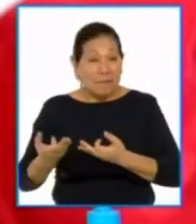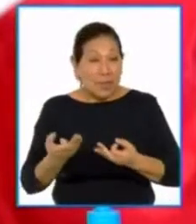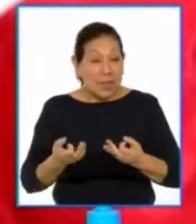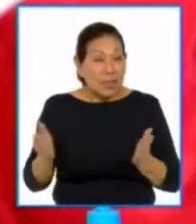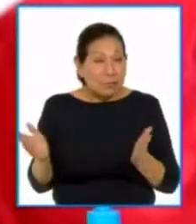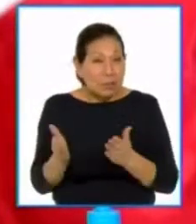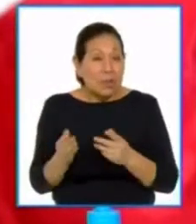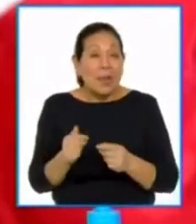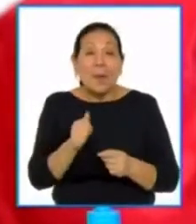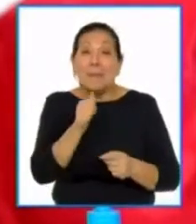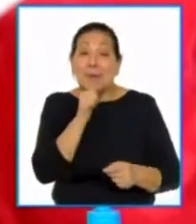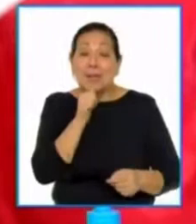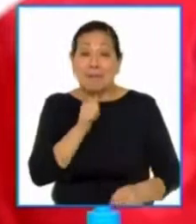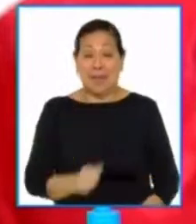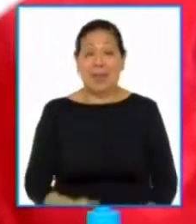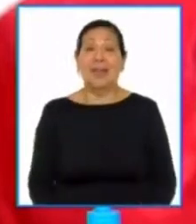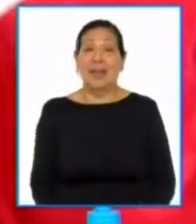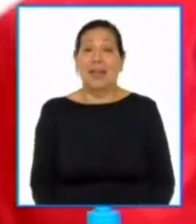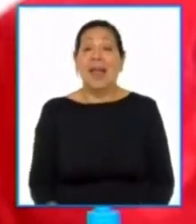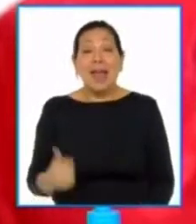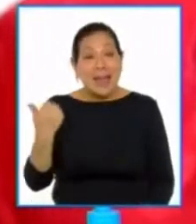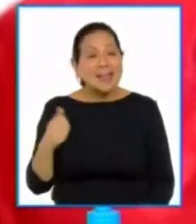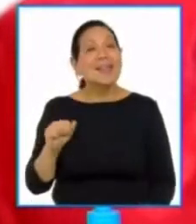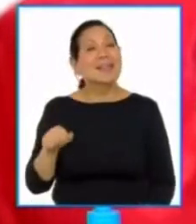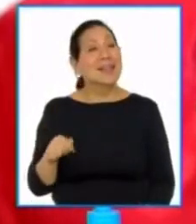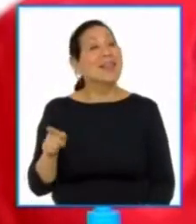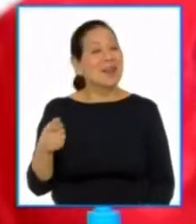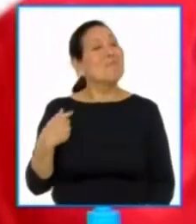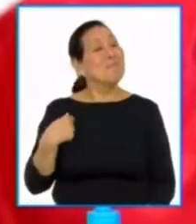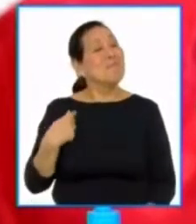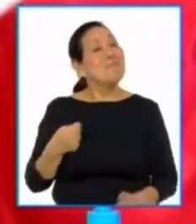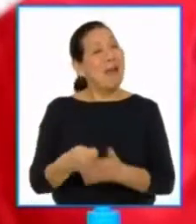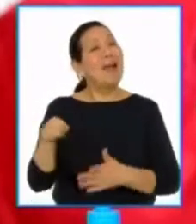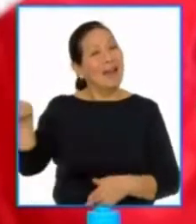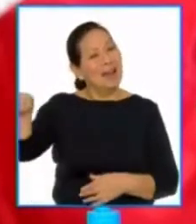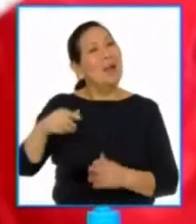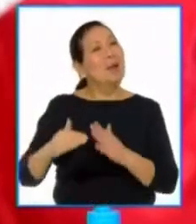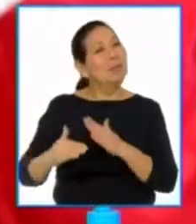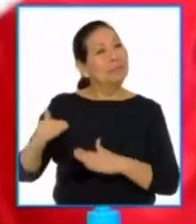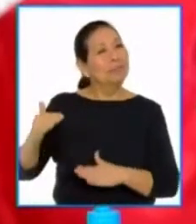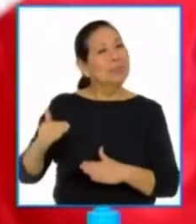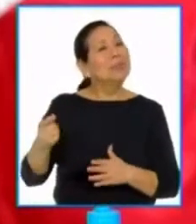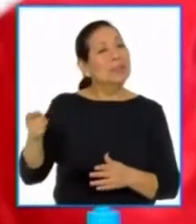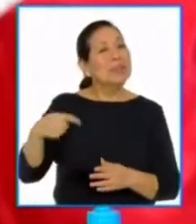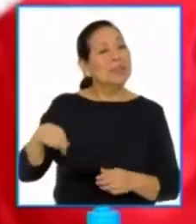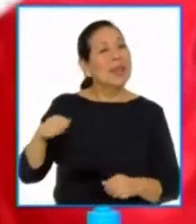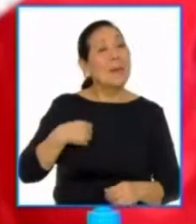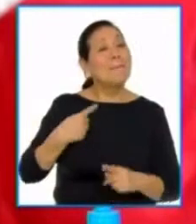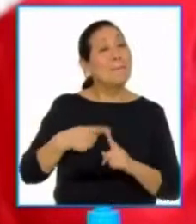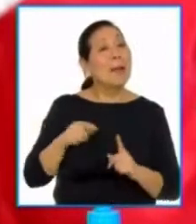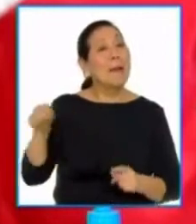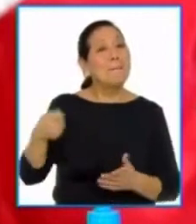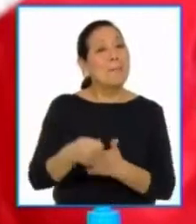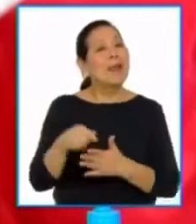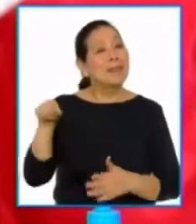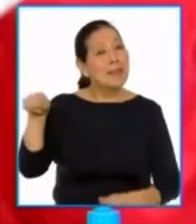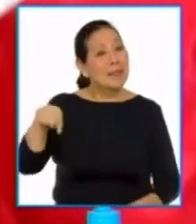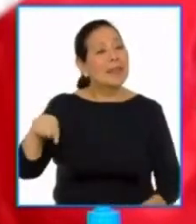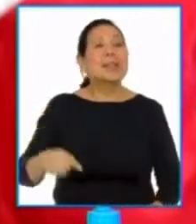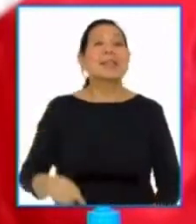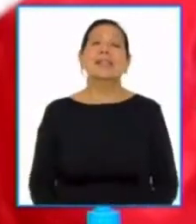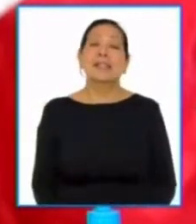microfinancieras privadas, estas sí tienen dinero para capitalizar. Por eso que